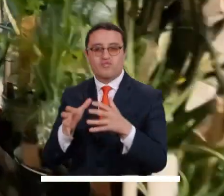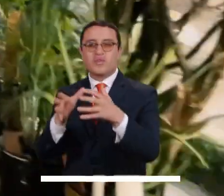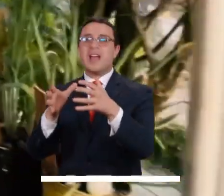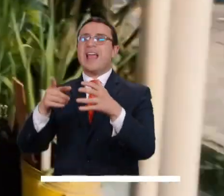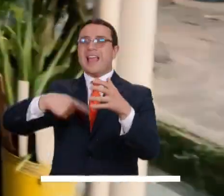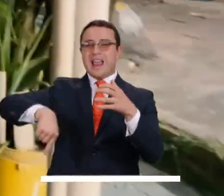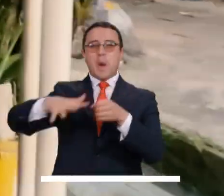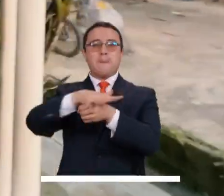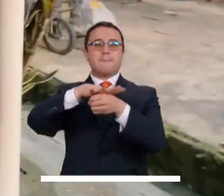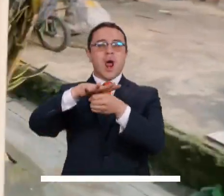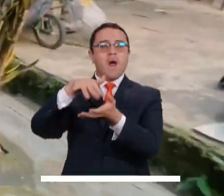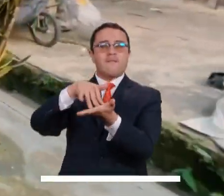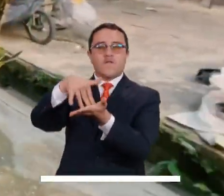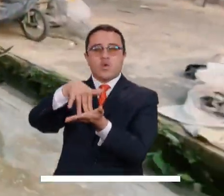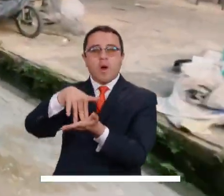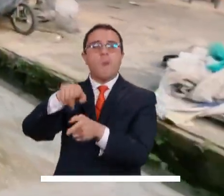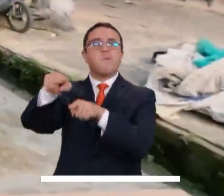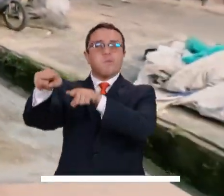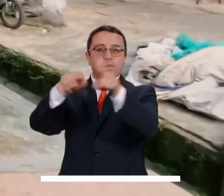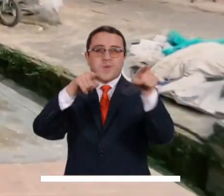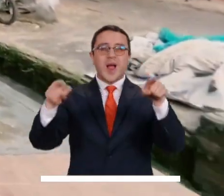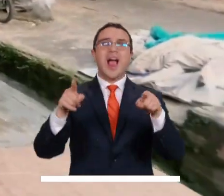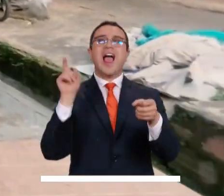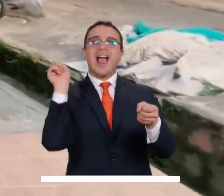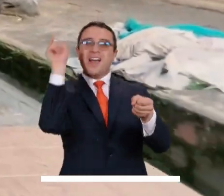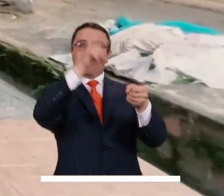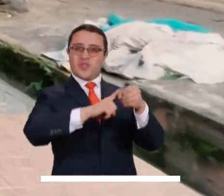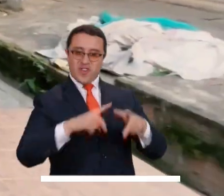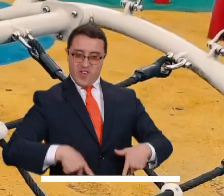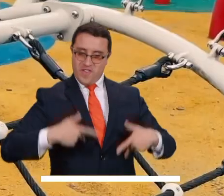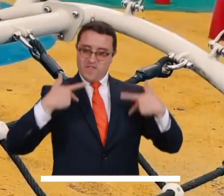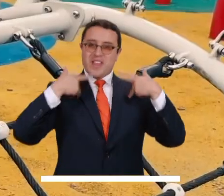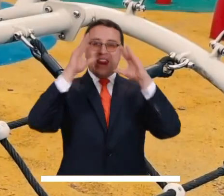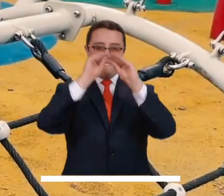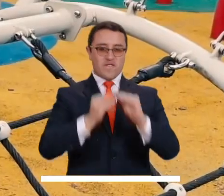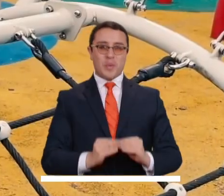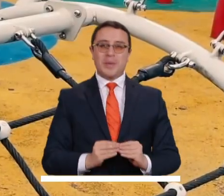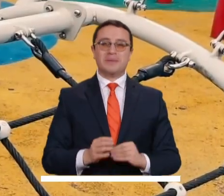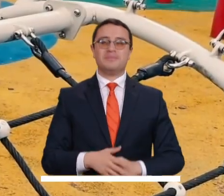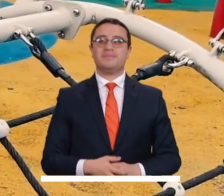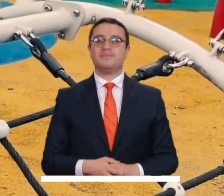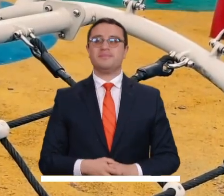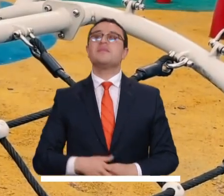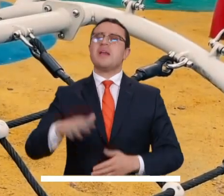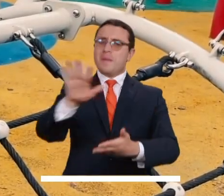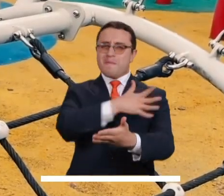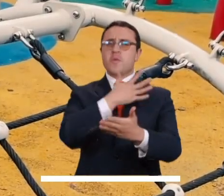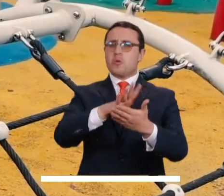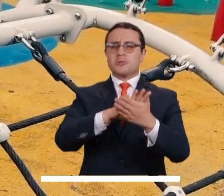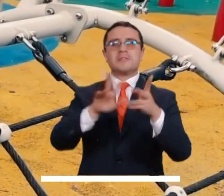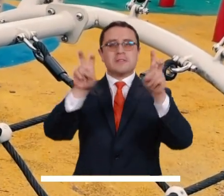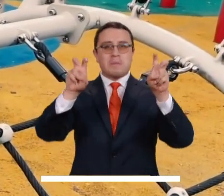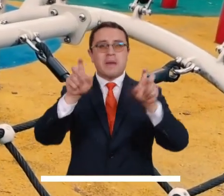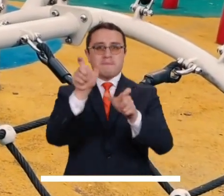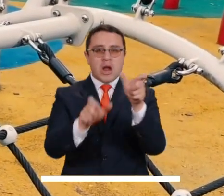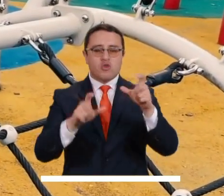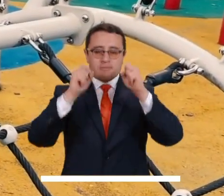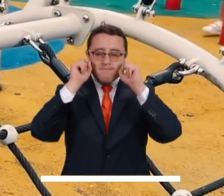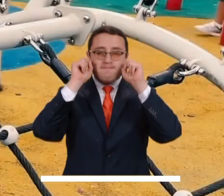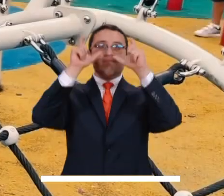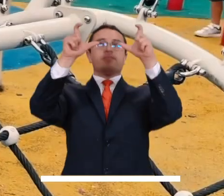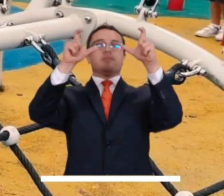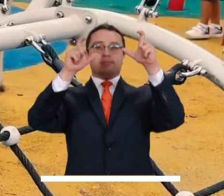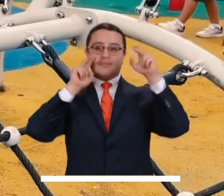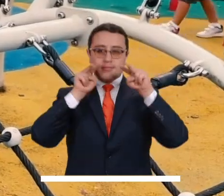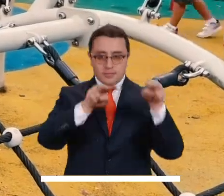distintos barrios vulnerables de la ciudad encontraron un estilo de vida. De eso trata nuestra música, de despertar a la gente, de la realidad